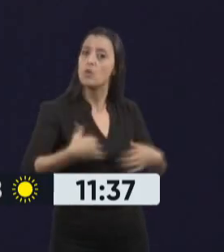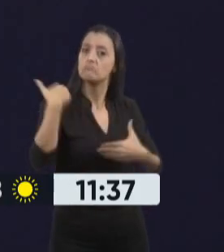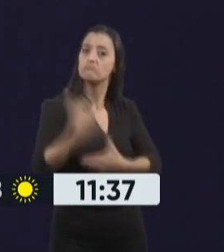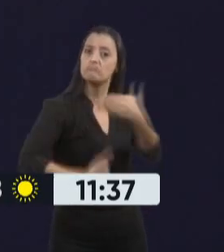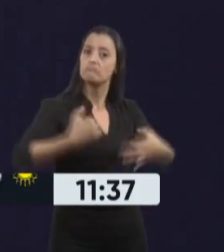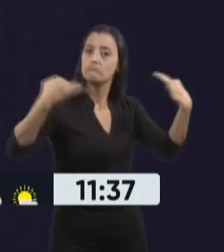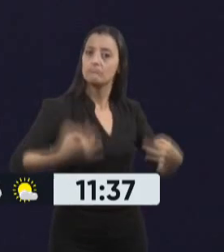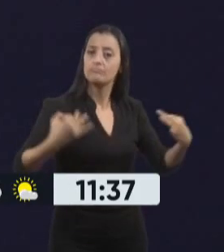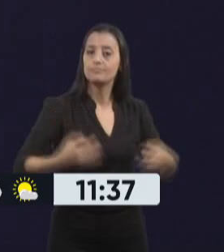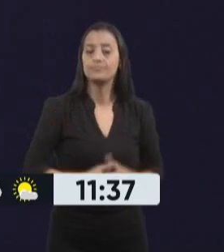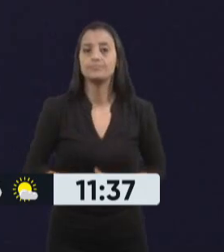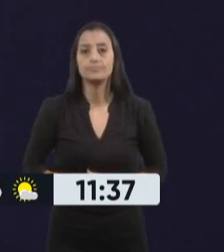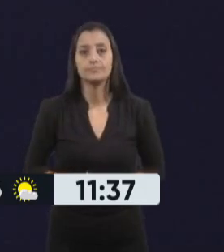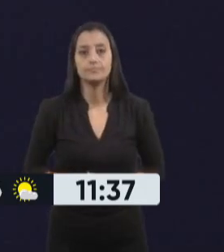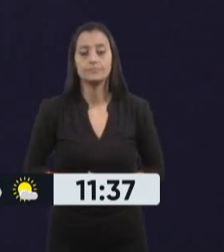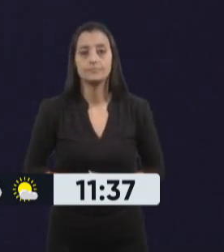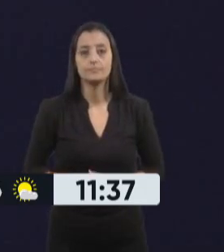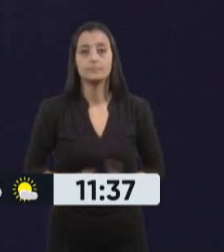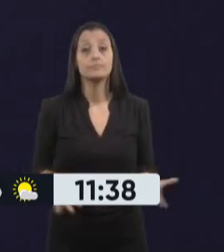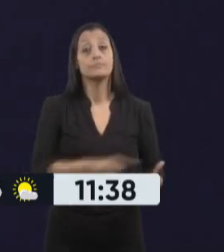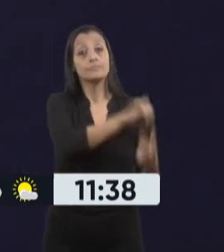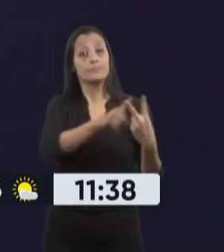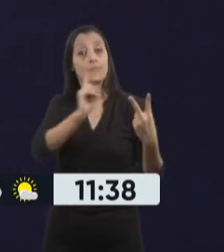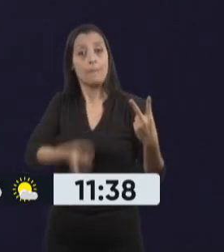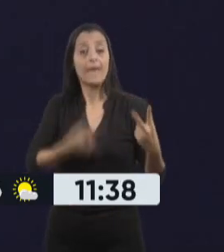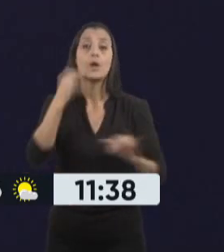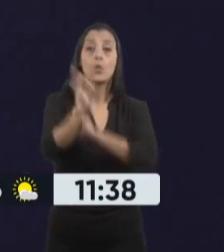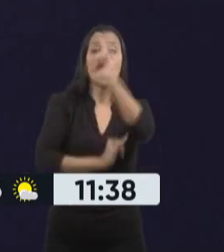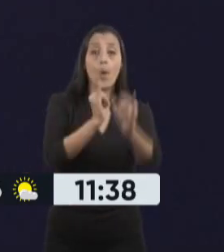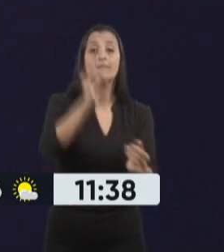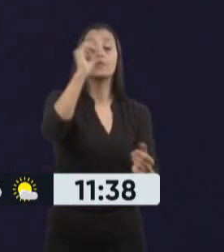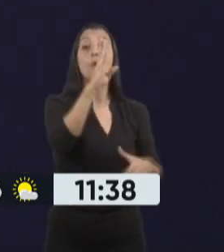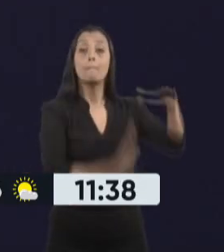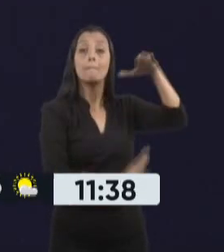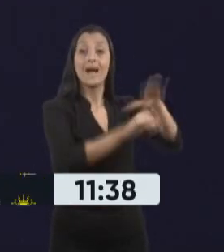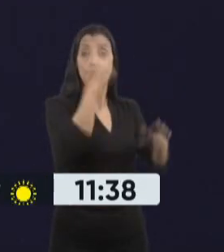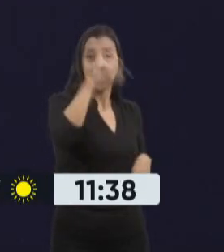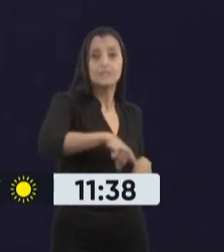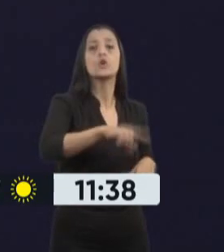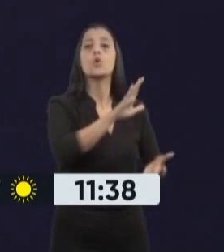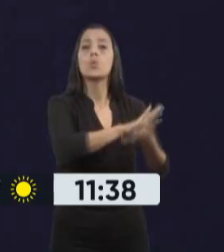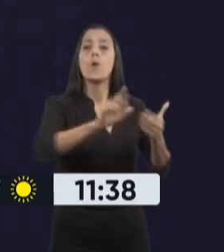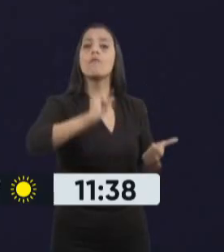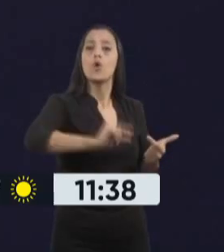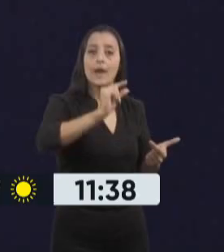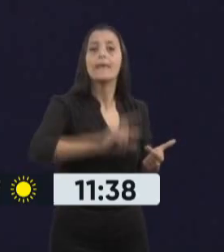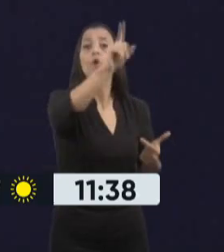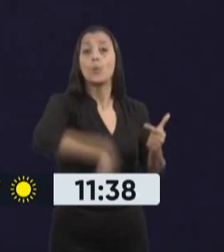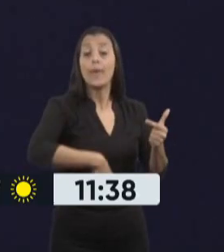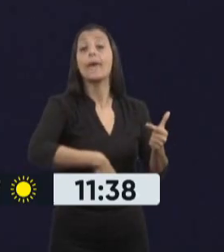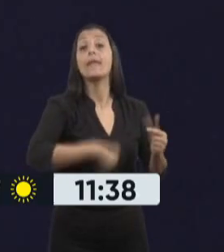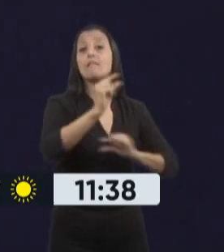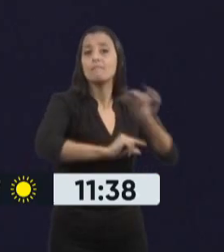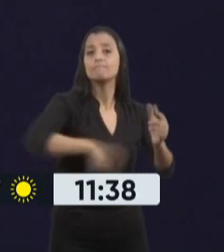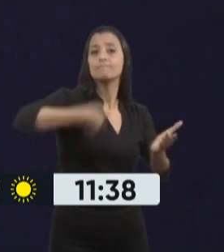como debe. En otro orden de cosas, contarles que el Banco Nación presentó una nueva línea de créditos para desarrollos inmobiliarios que financia